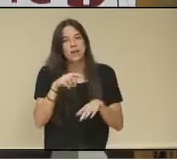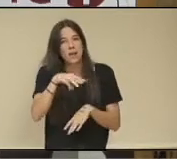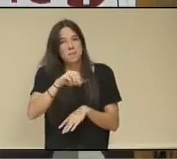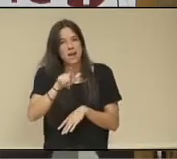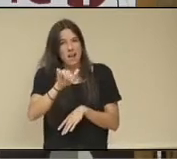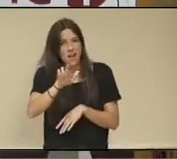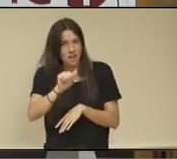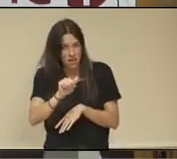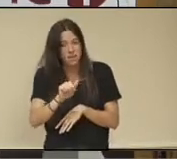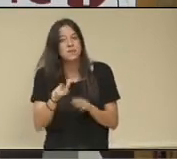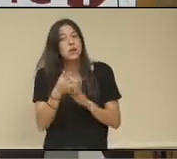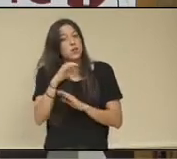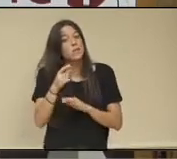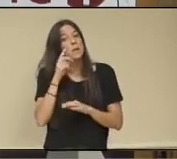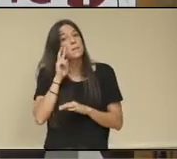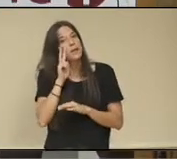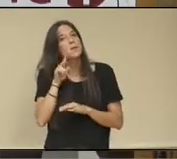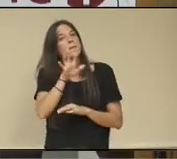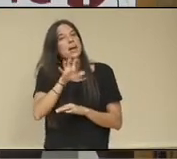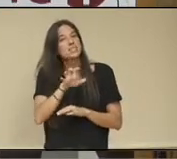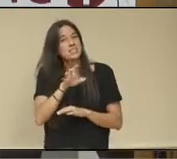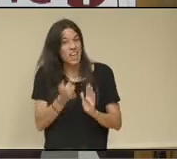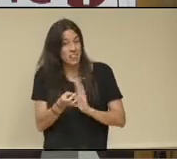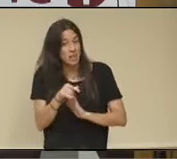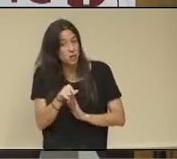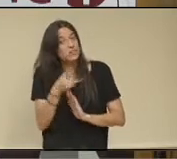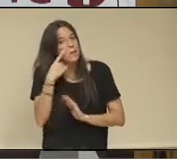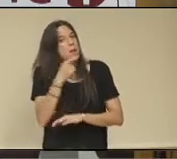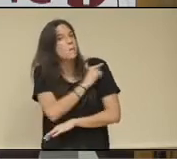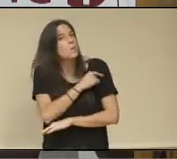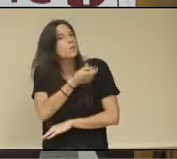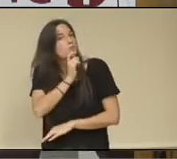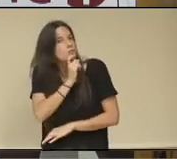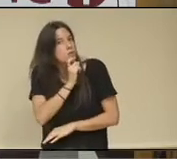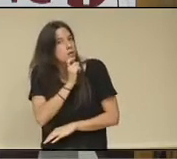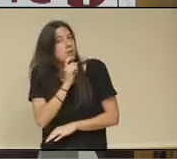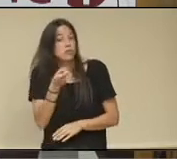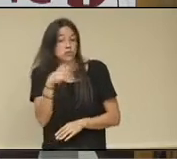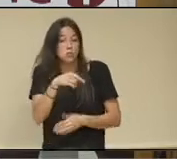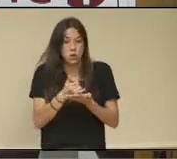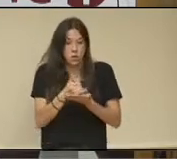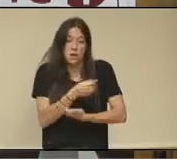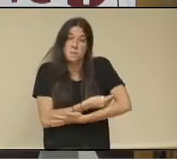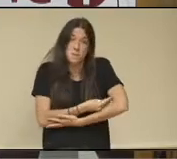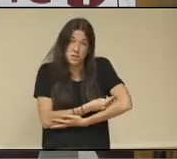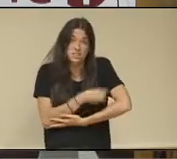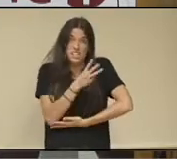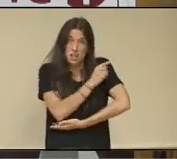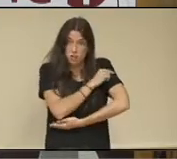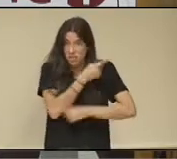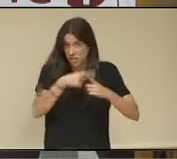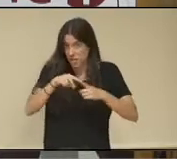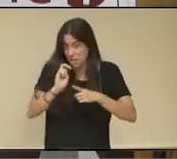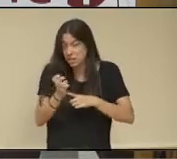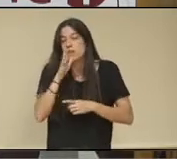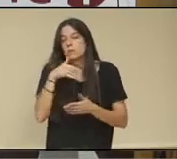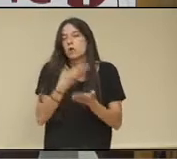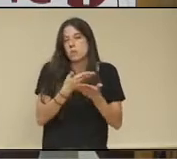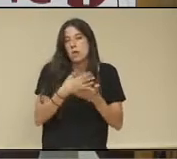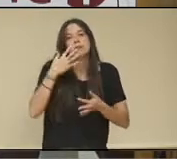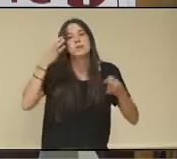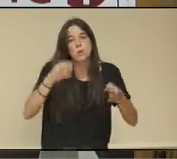ir a países endémicos a probar lo que es esa vacuna. Entonces se probó en bebés las 3 dosis diferentes y se ha visto que es segura y